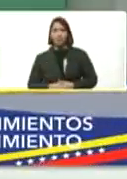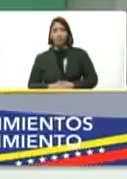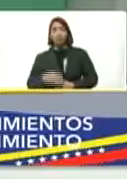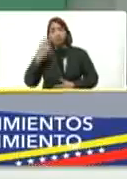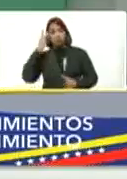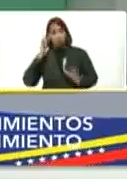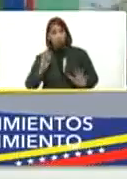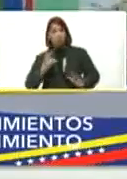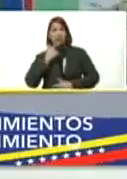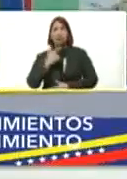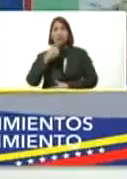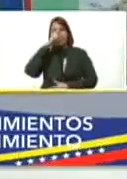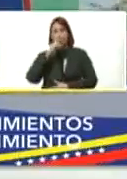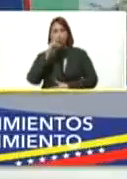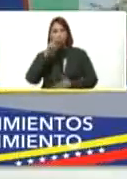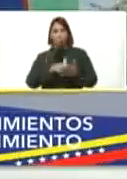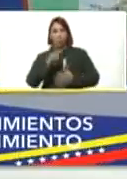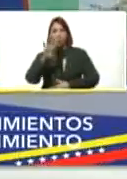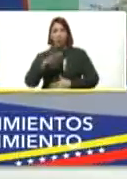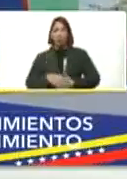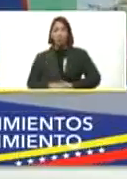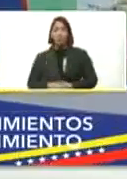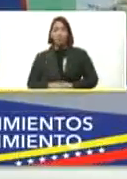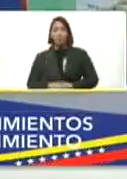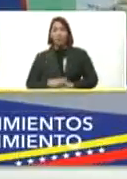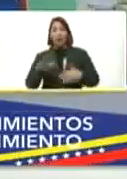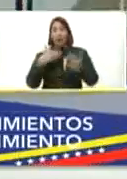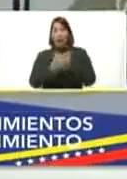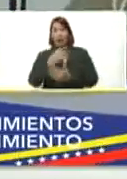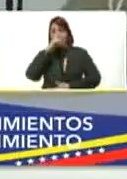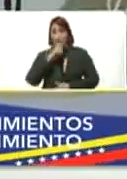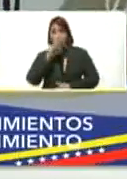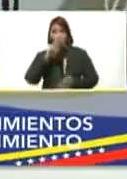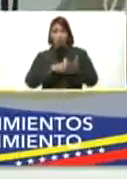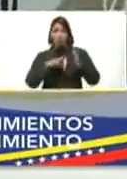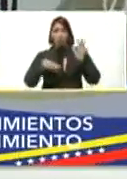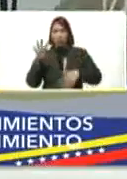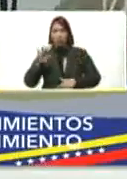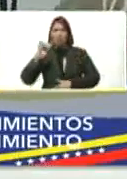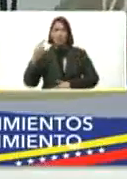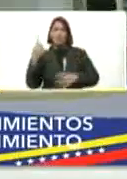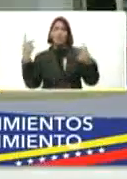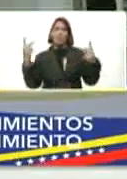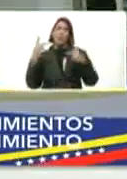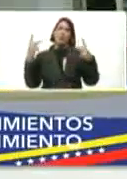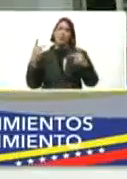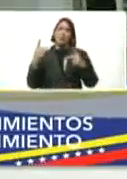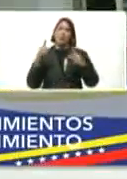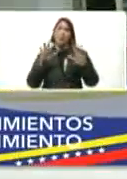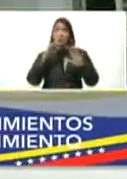Pudiéramos decir del año 2004 al año 2014, la primera prosperidad, 10 años.